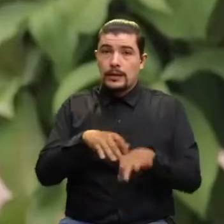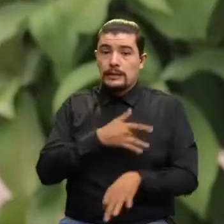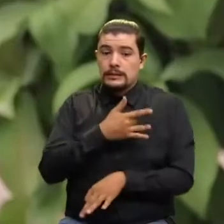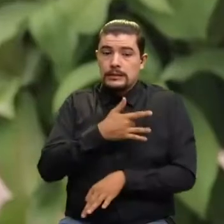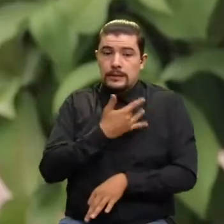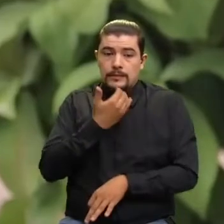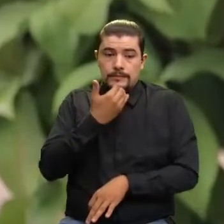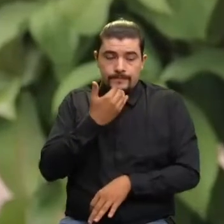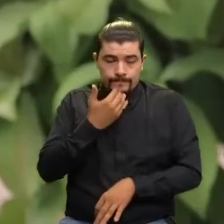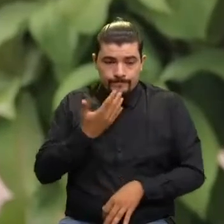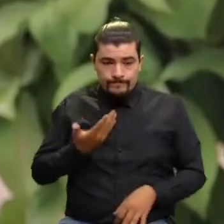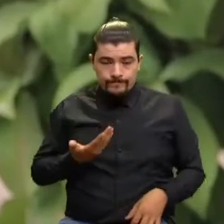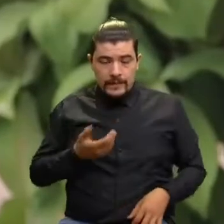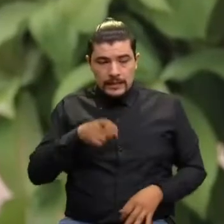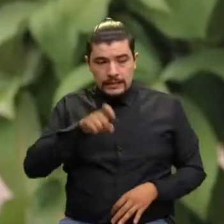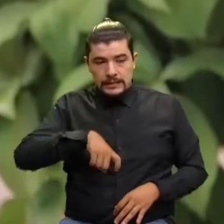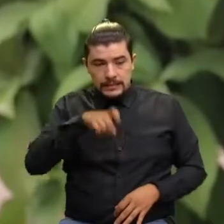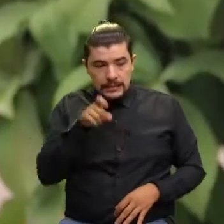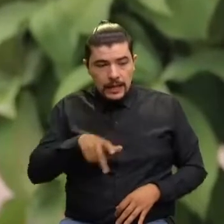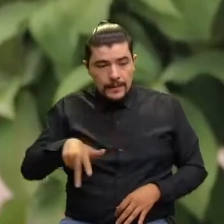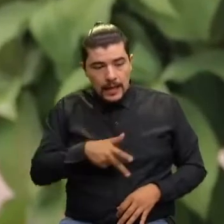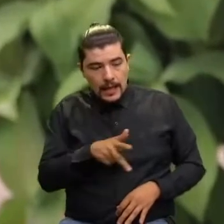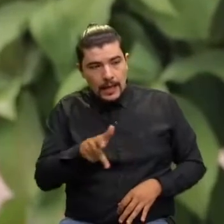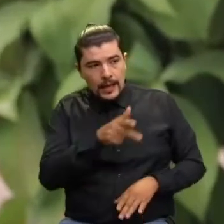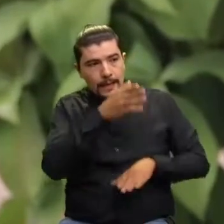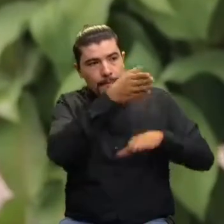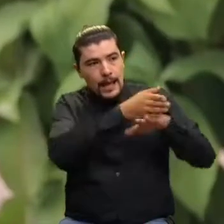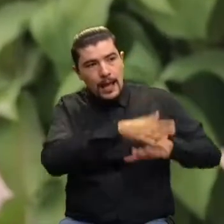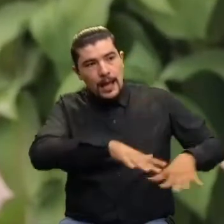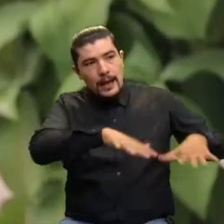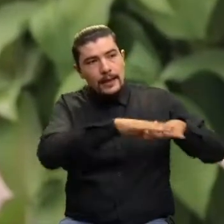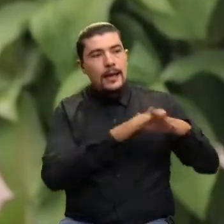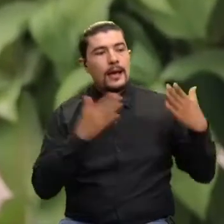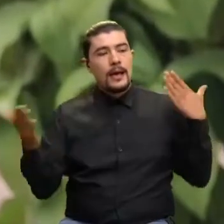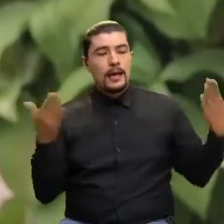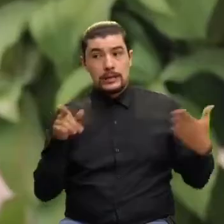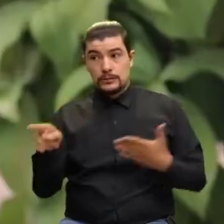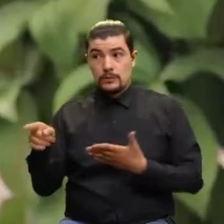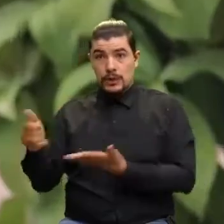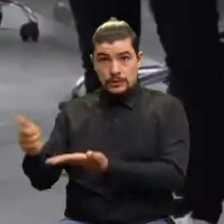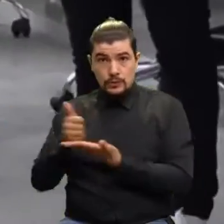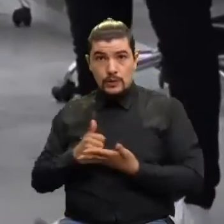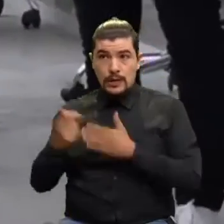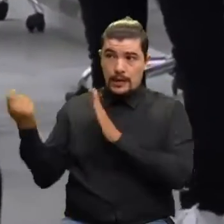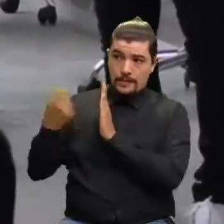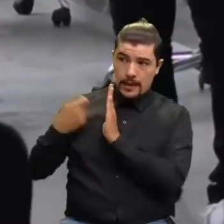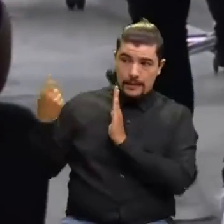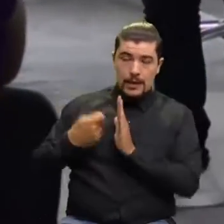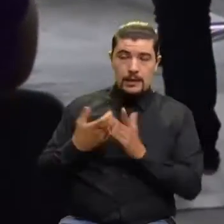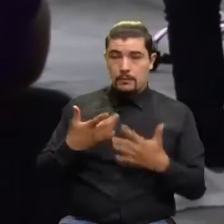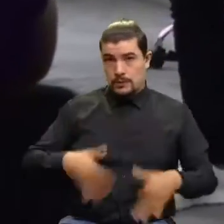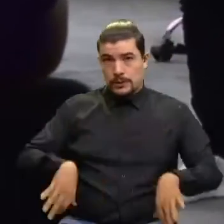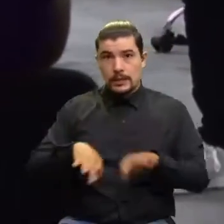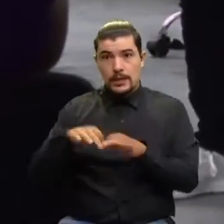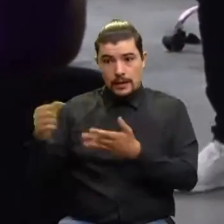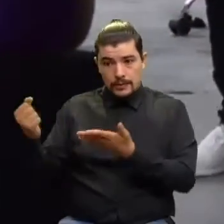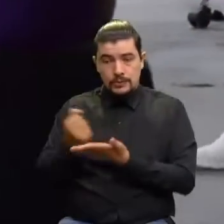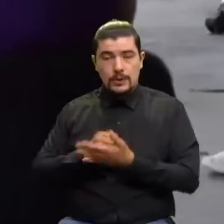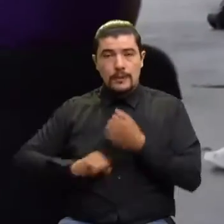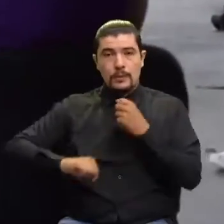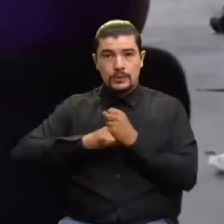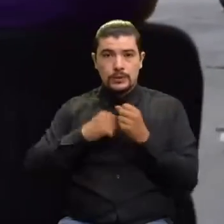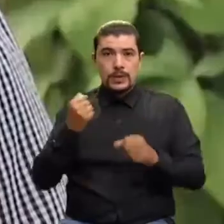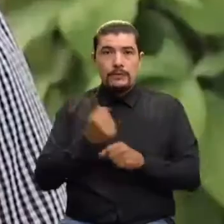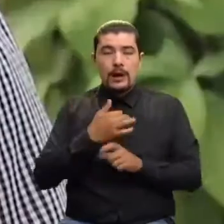veredas y de verdad que esto es una ayuda significativa para poder hacer nuestro trabajo en el sector rural. Creemos